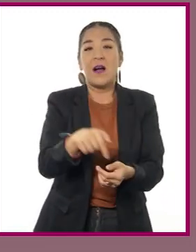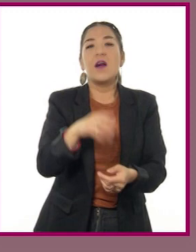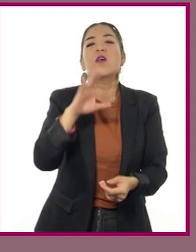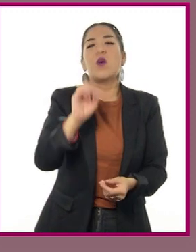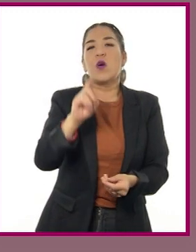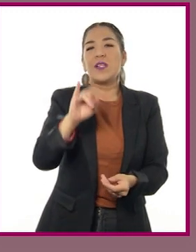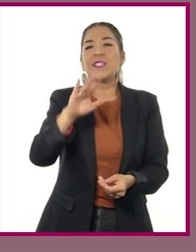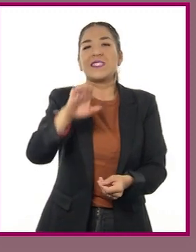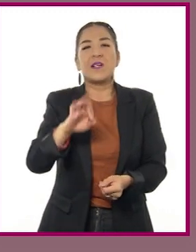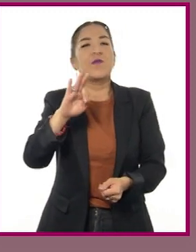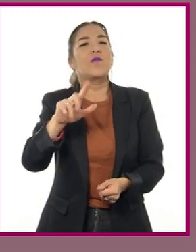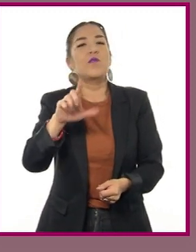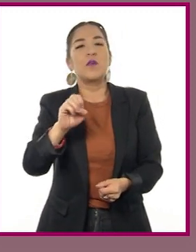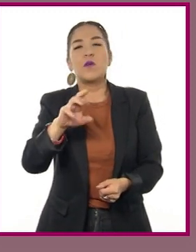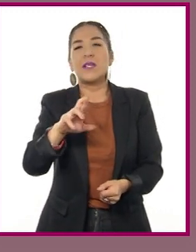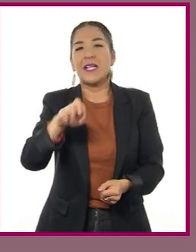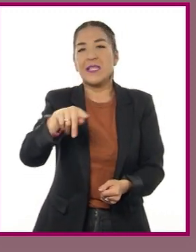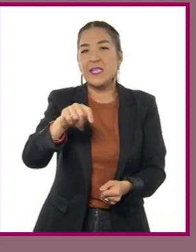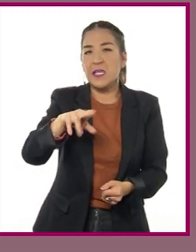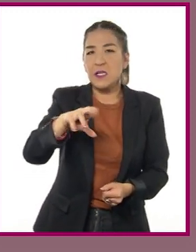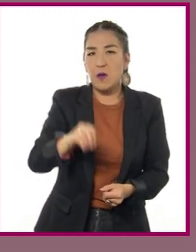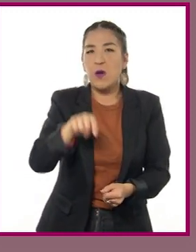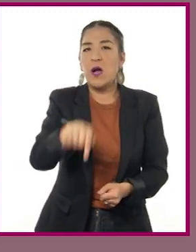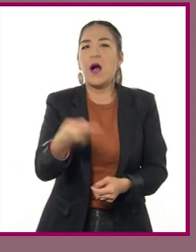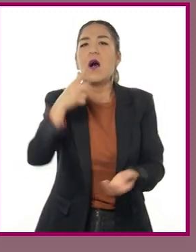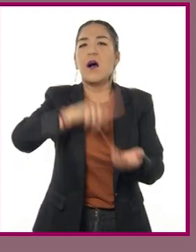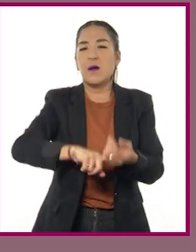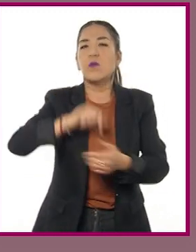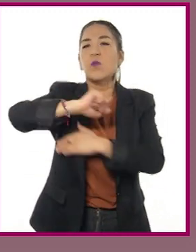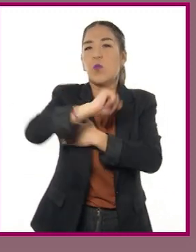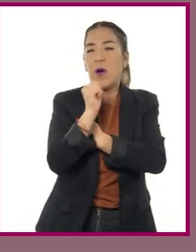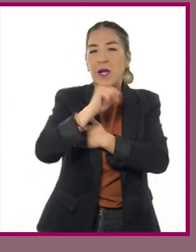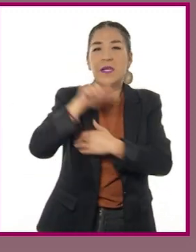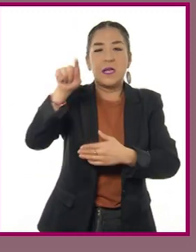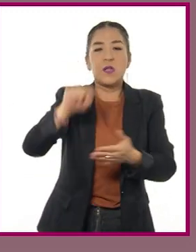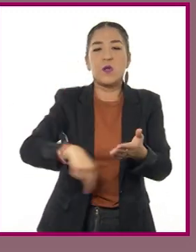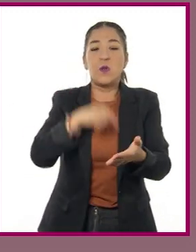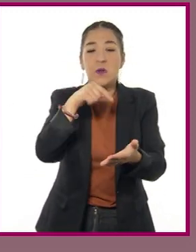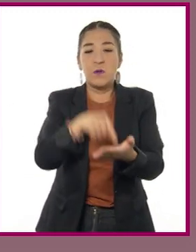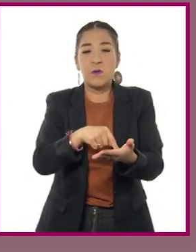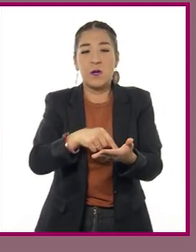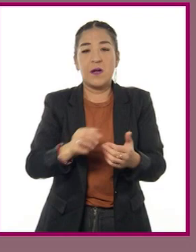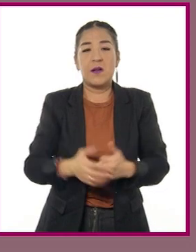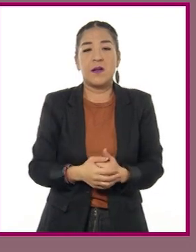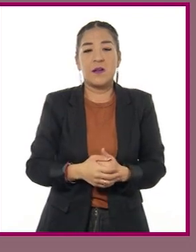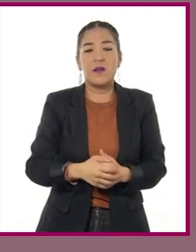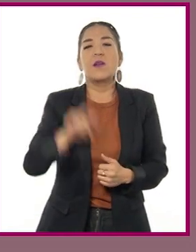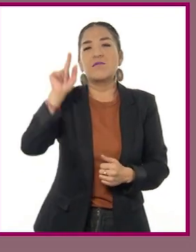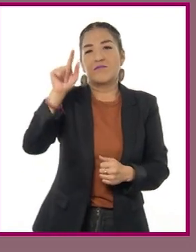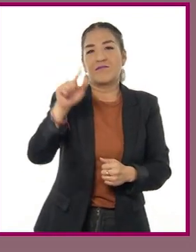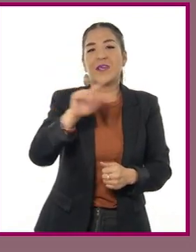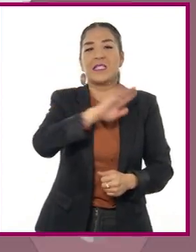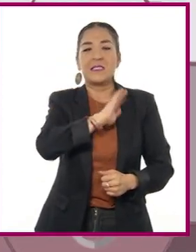Códice Florentino, debido a que se conserva en la Biblioteca Medicea Laurenciana de Florencia.